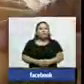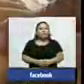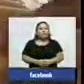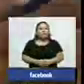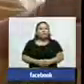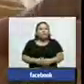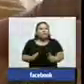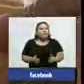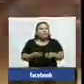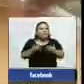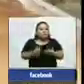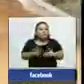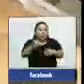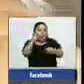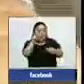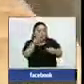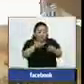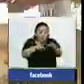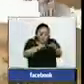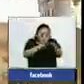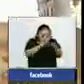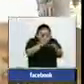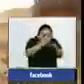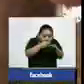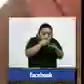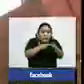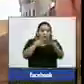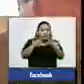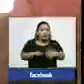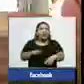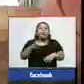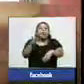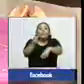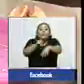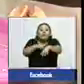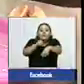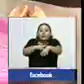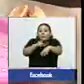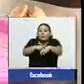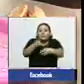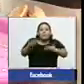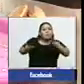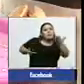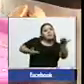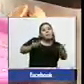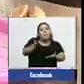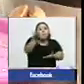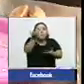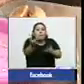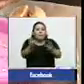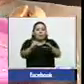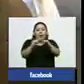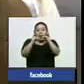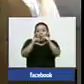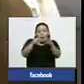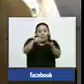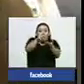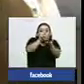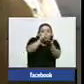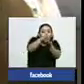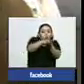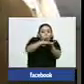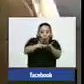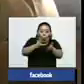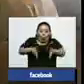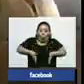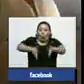Es un corte perfecto. 30 años tiene esta mujer de vender panes con pasta de pollo a orillas de una